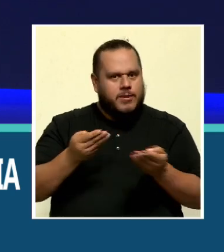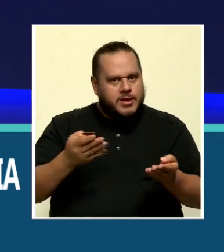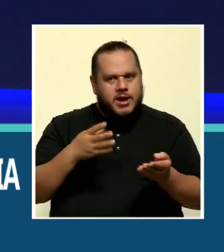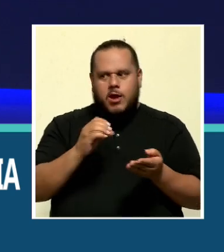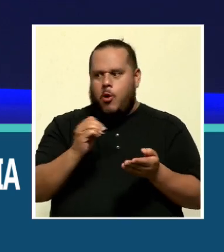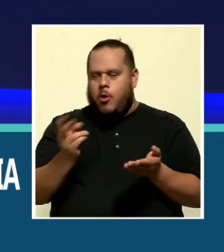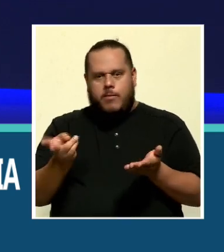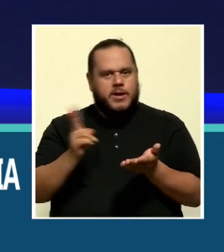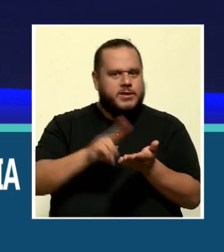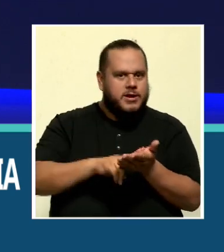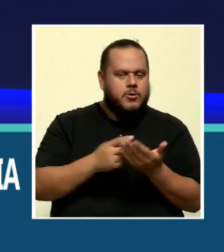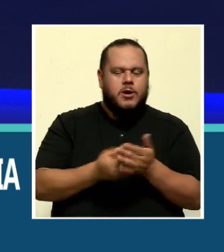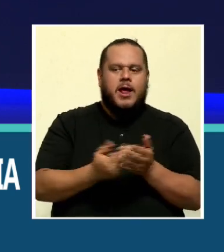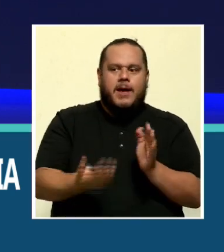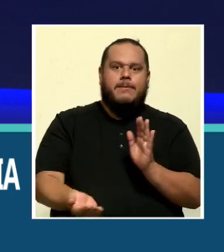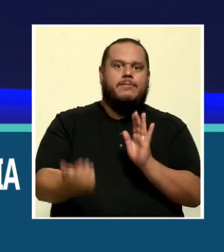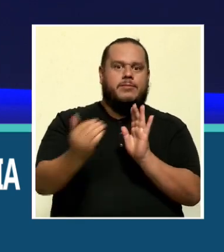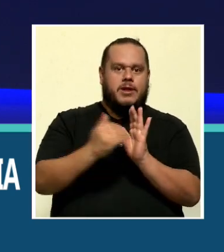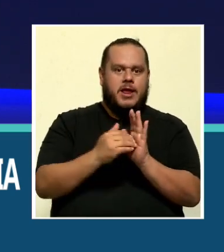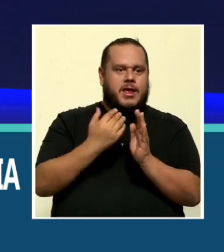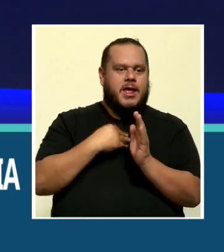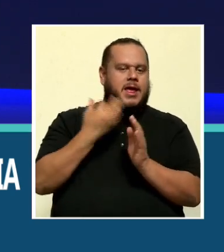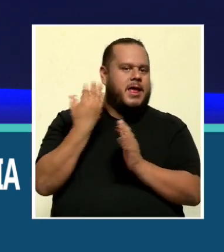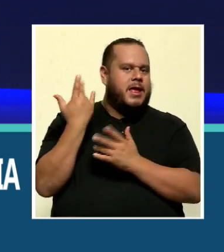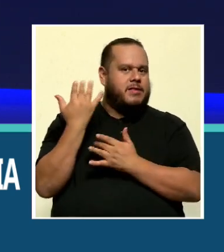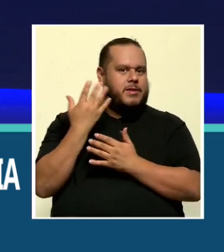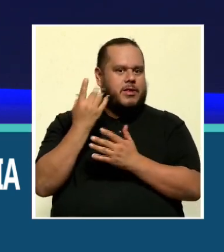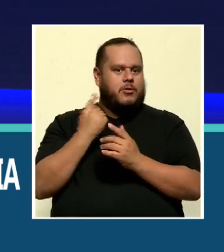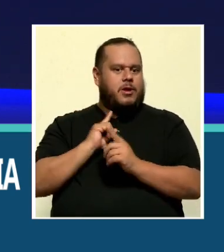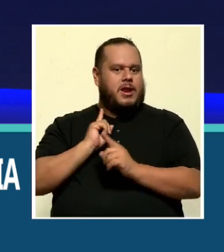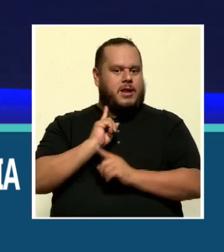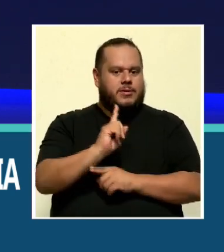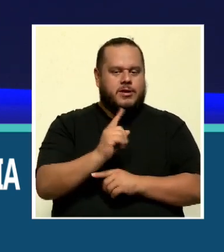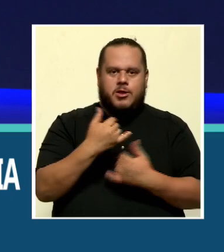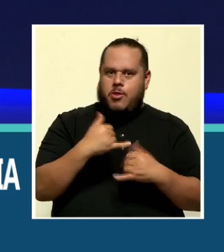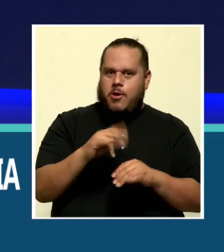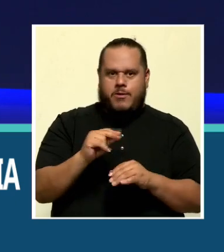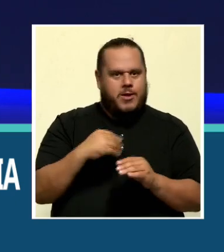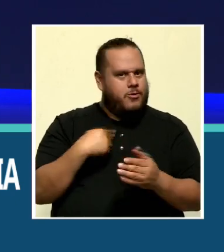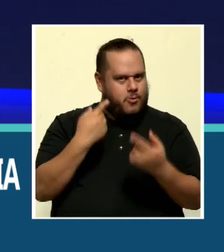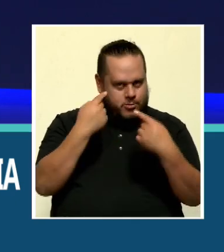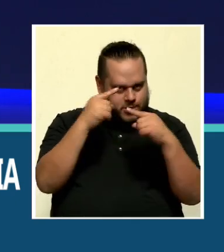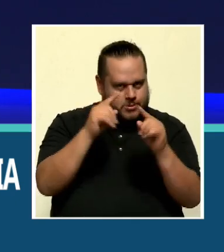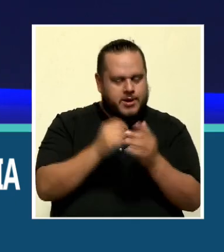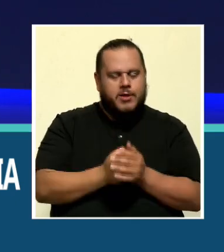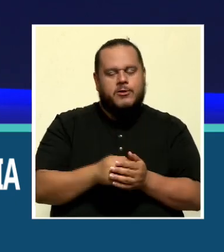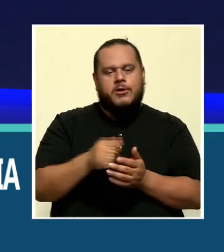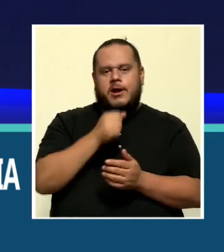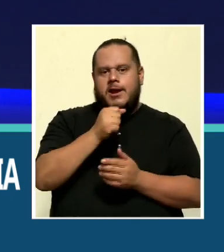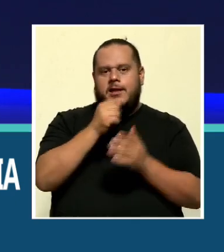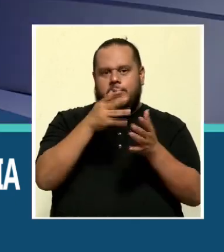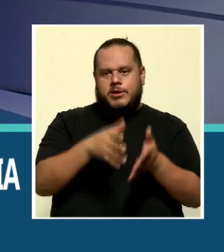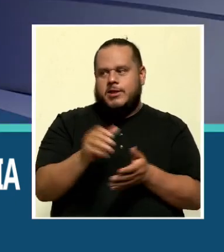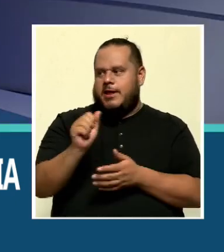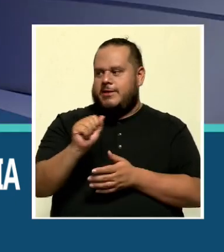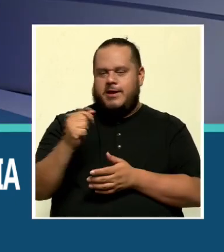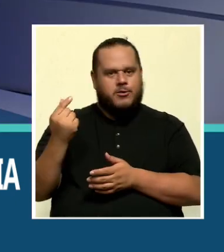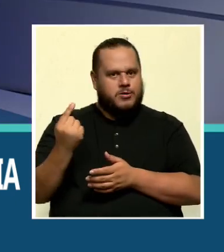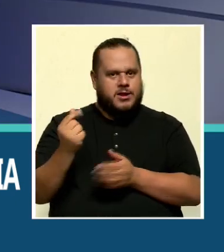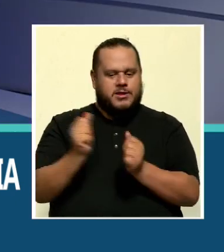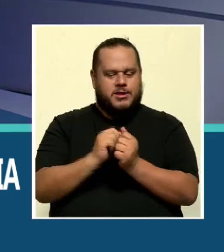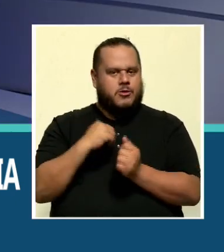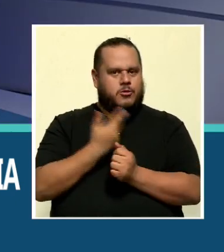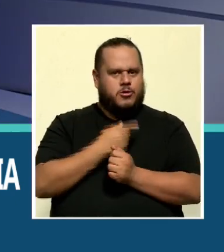la promesa de un retorno a la presencialidad que aún no ha llegado. La periodista Andrea González está con nosotros